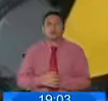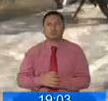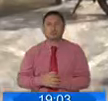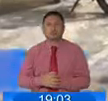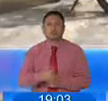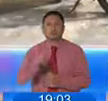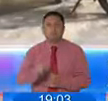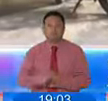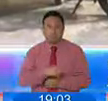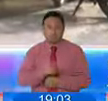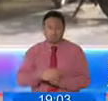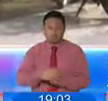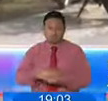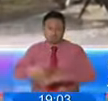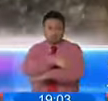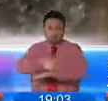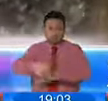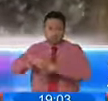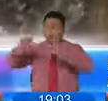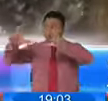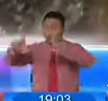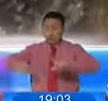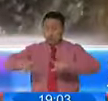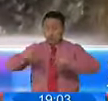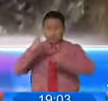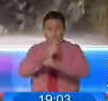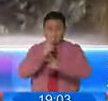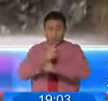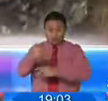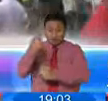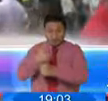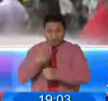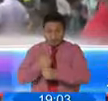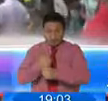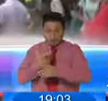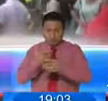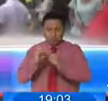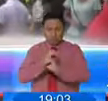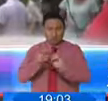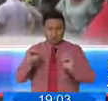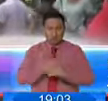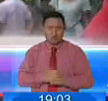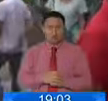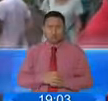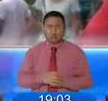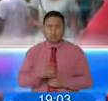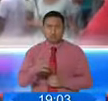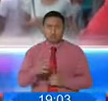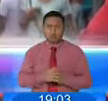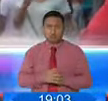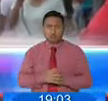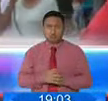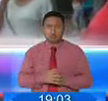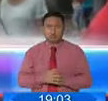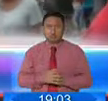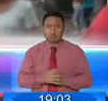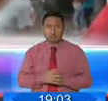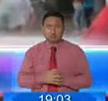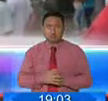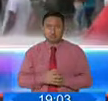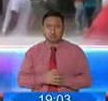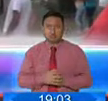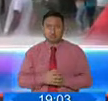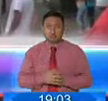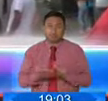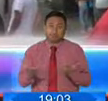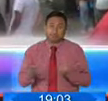conductor, en la calle no había señalización que advirtiera de los trabajos. Y desgraciadamente no había señalética al fondo y